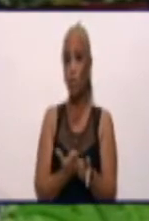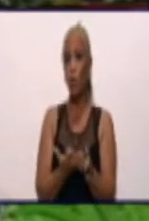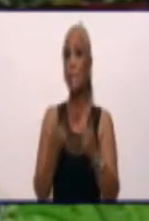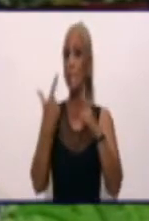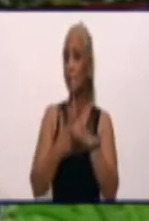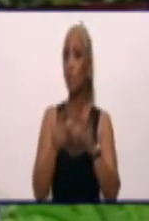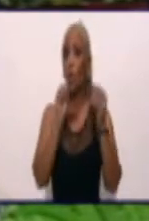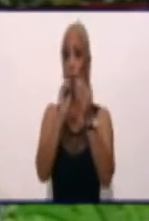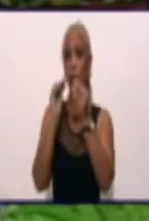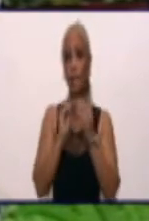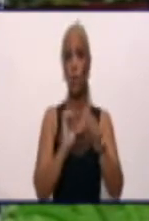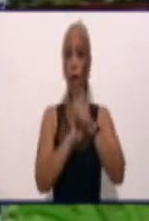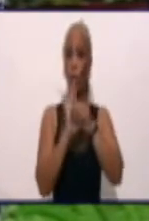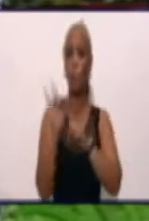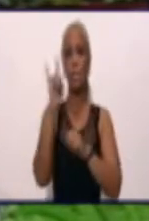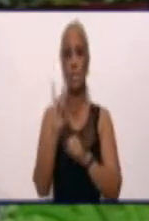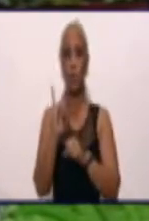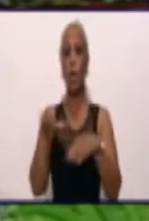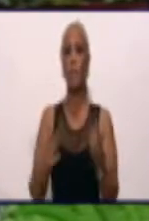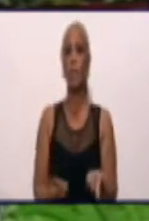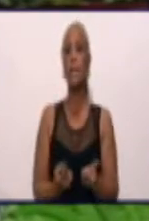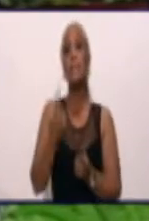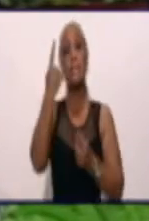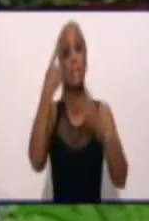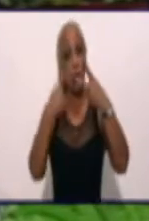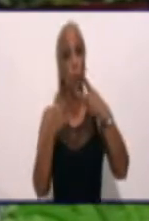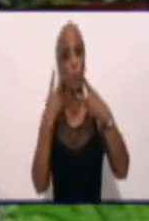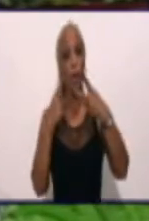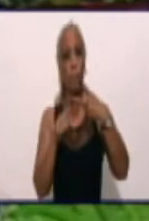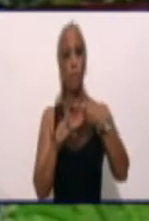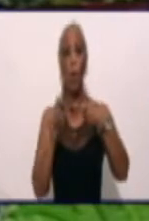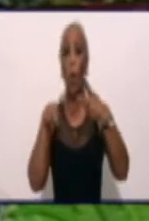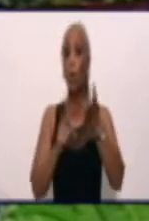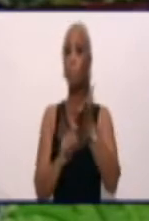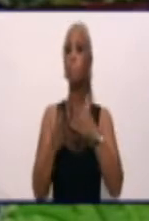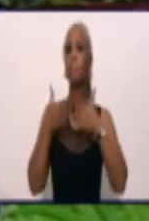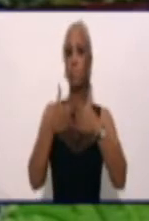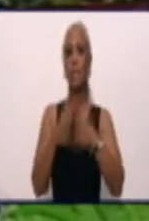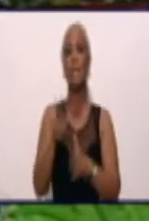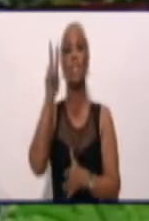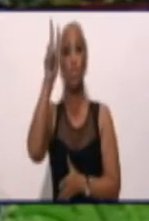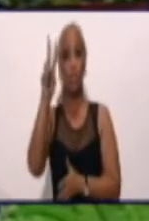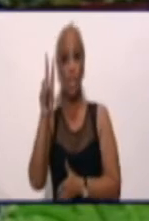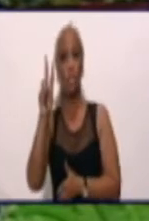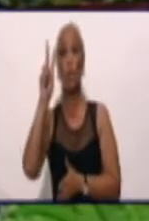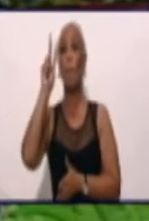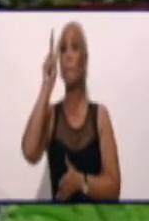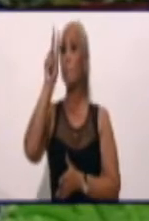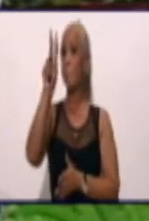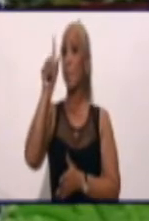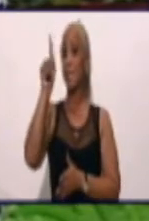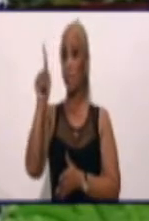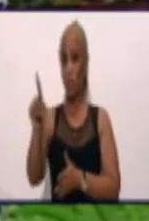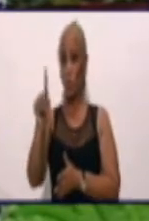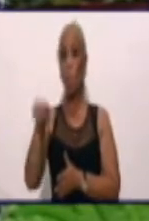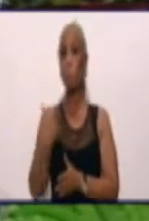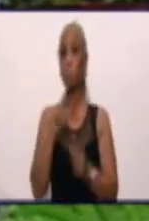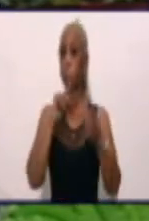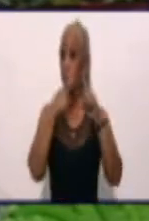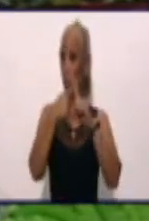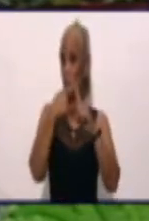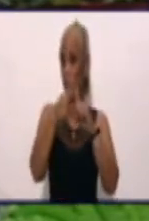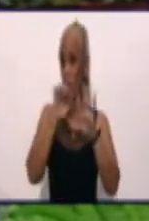la COVID-19. Segundo elemento, hoy Granma 221 positivos a la COVID en solo 7